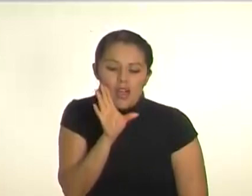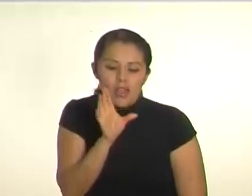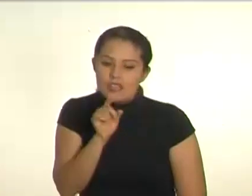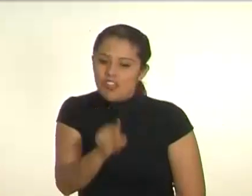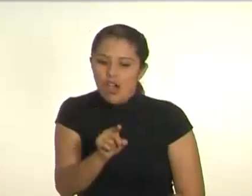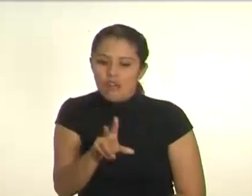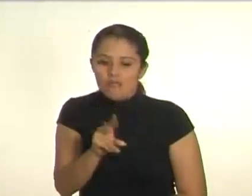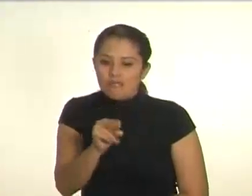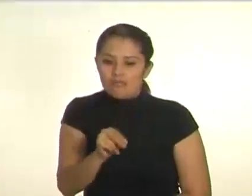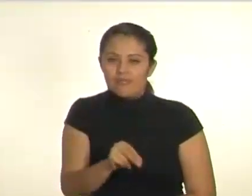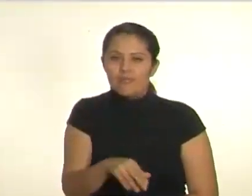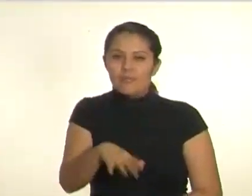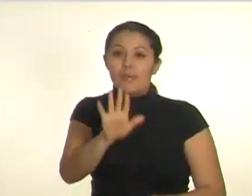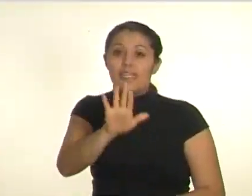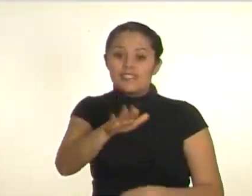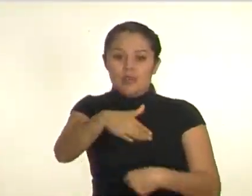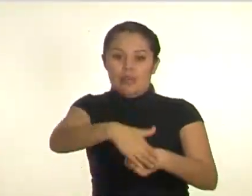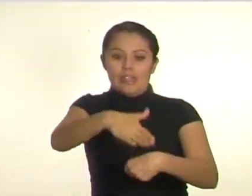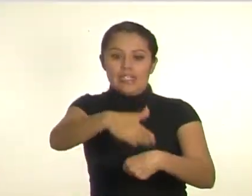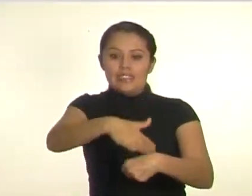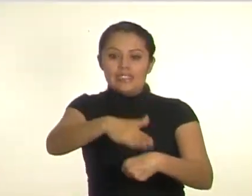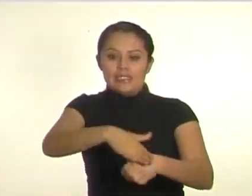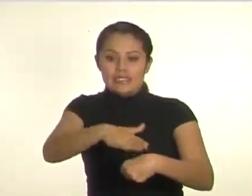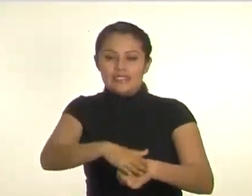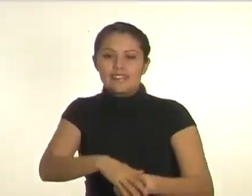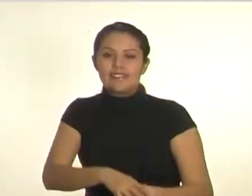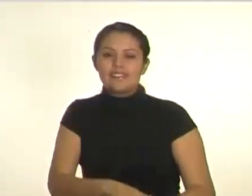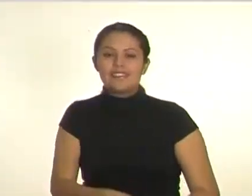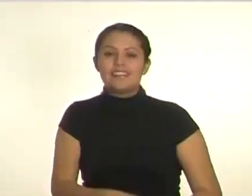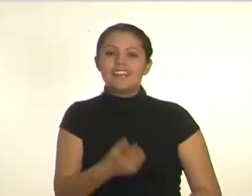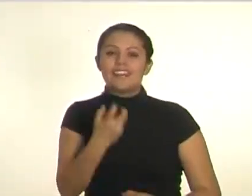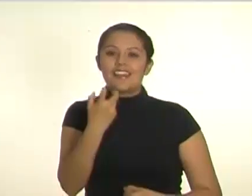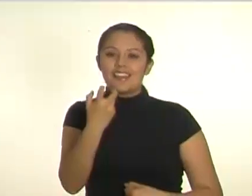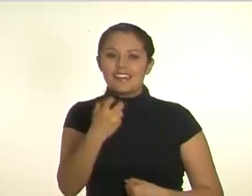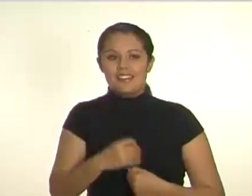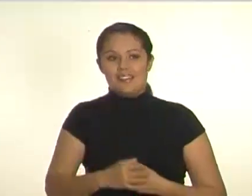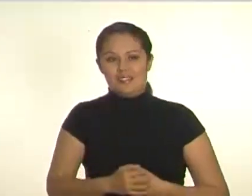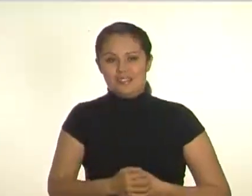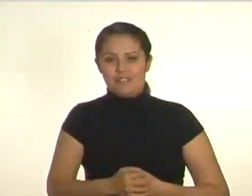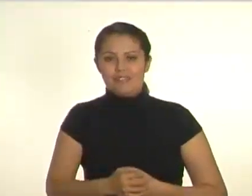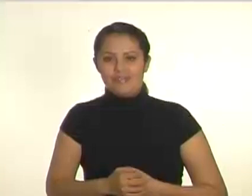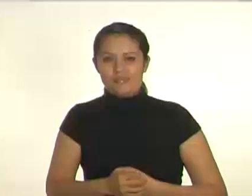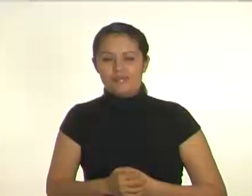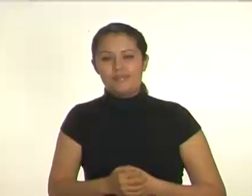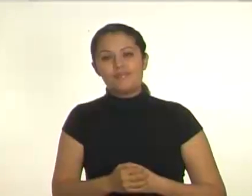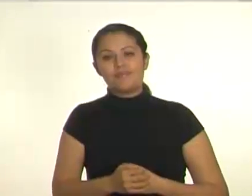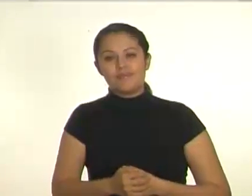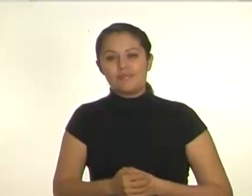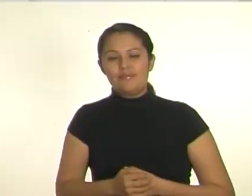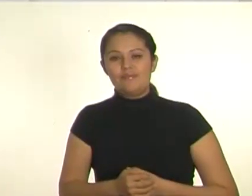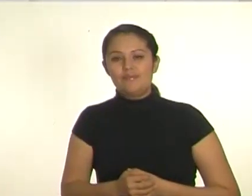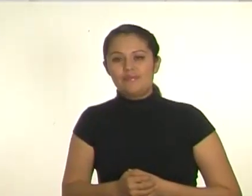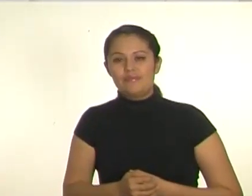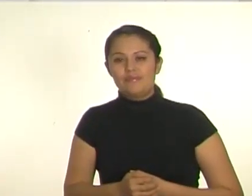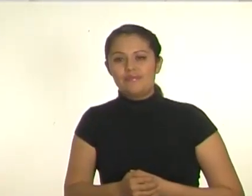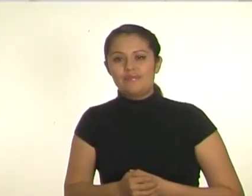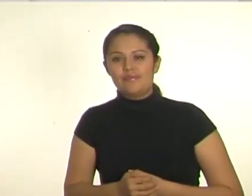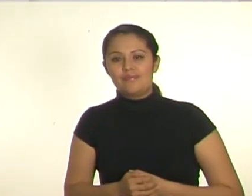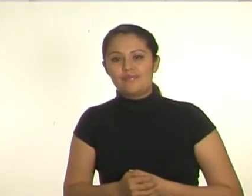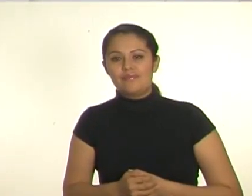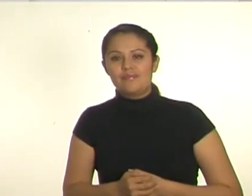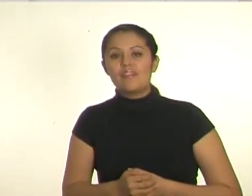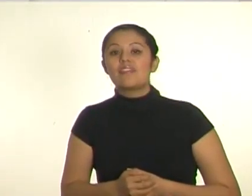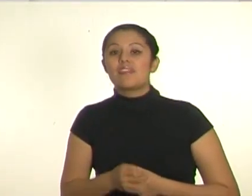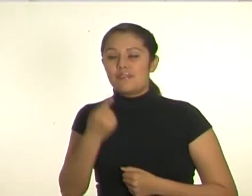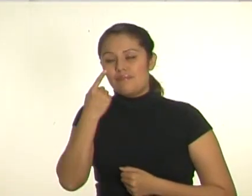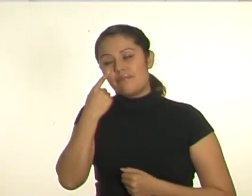parte, la voz sigue de manera normal, ¿sí? Esto nos permite